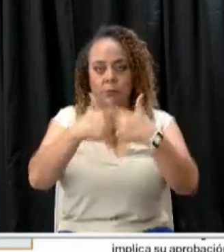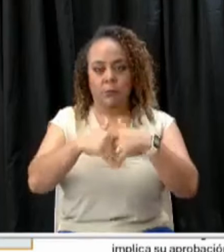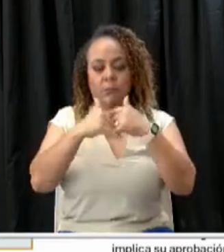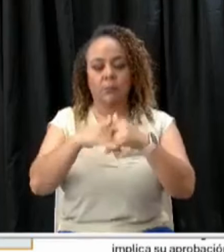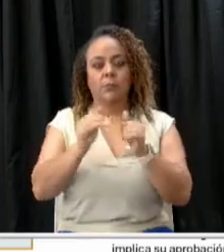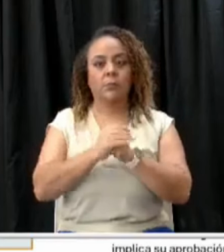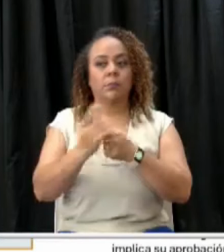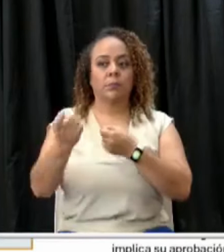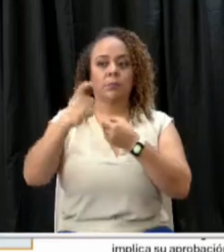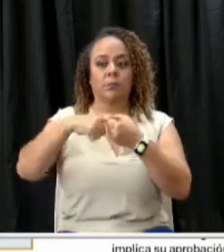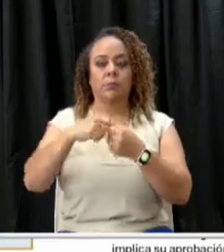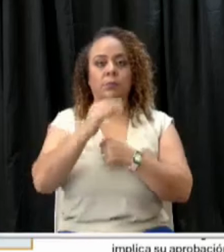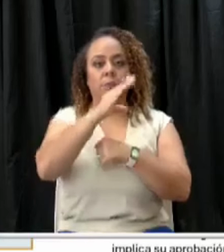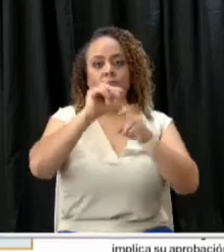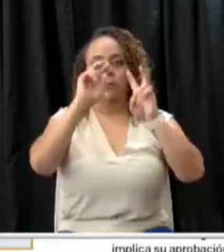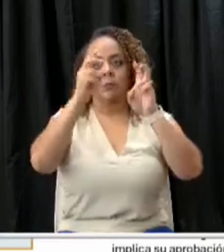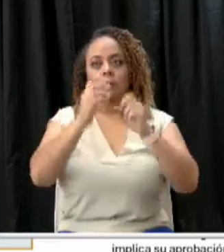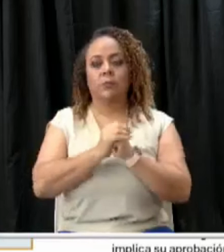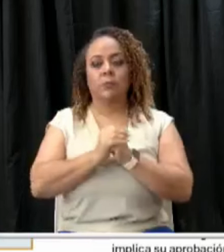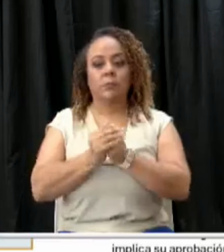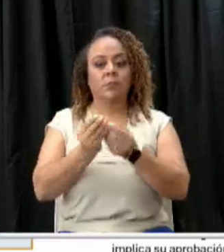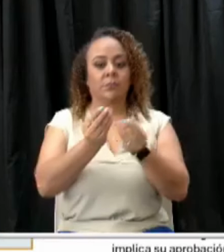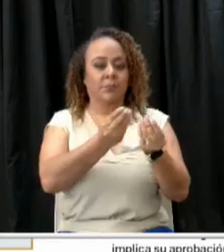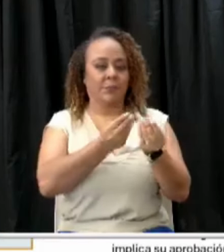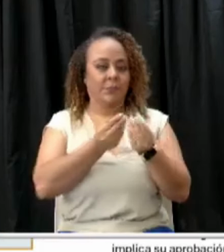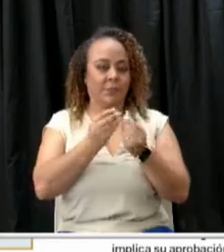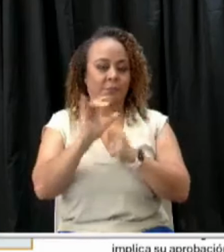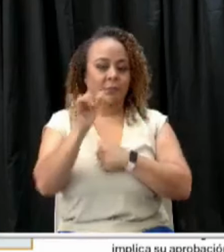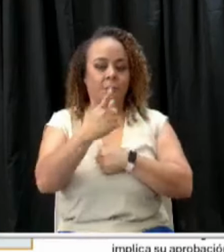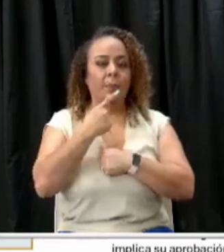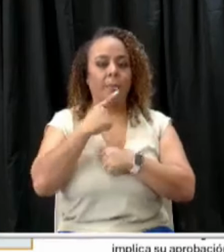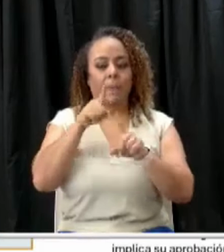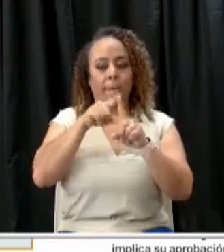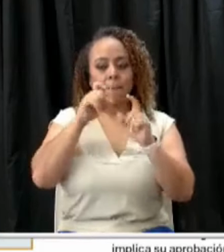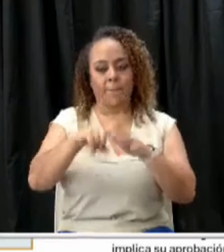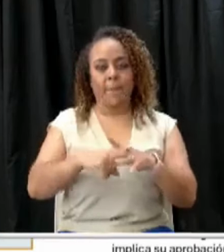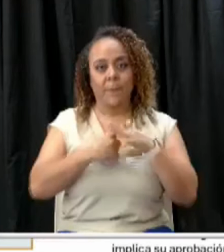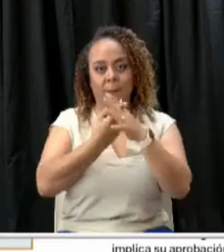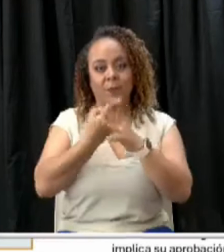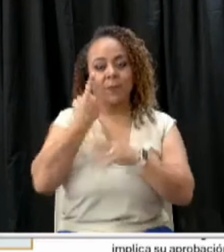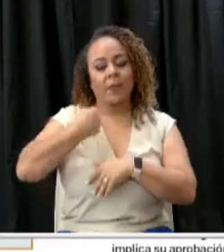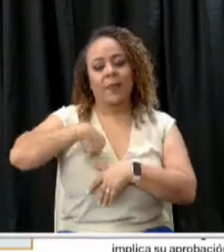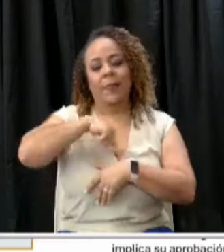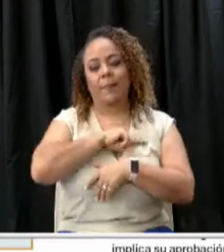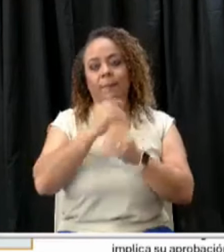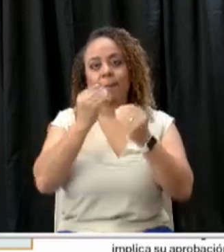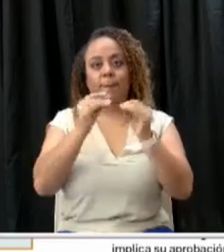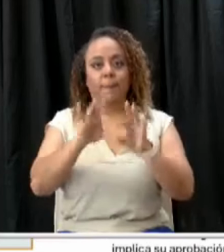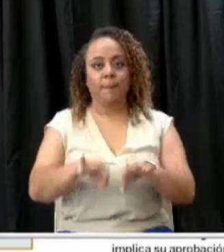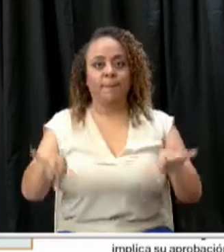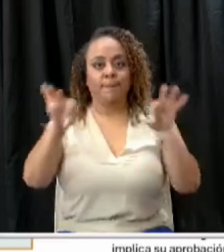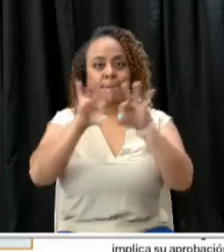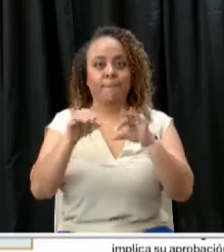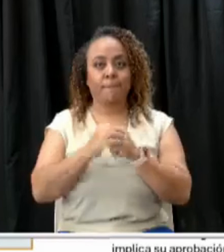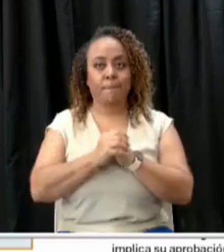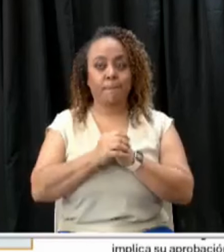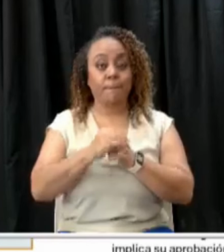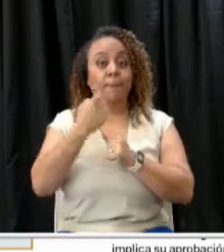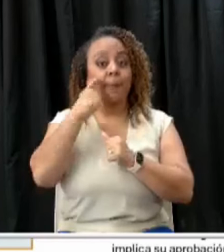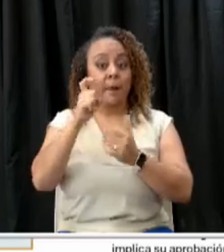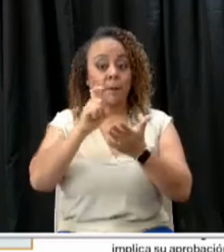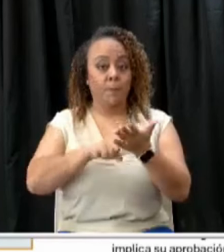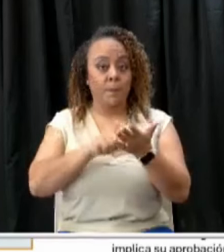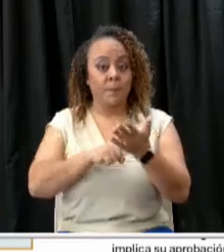que se incorporen y el tema de productividad que, como decíamos desde el principio, para nosotros es muy importante el reconocimiento que